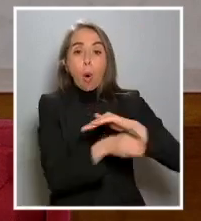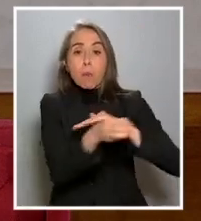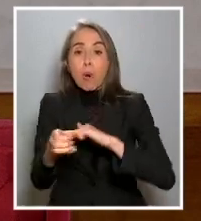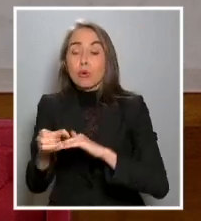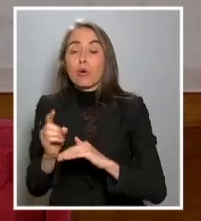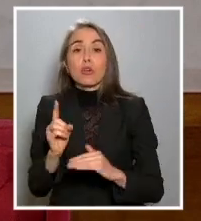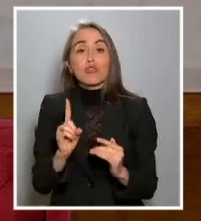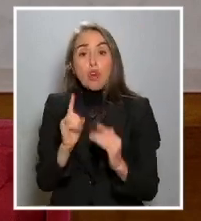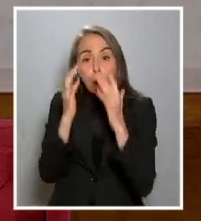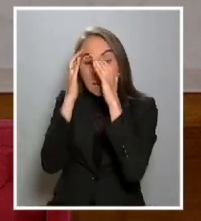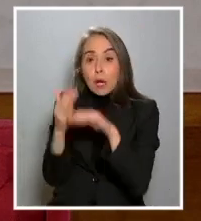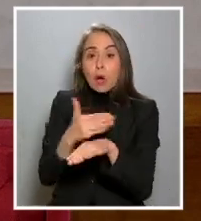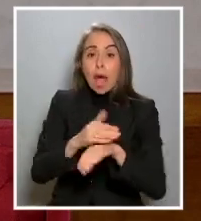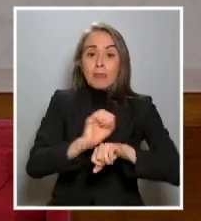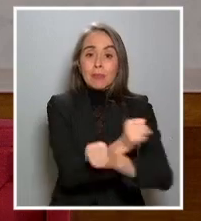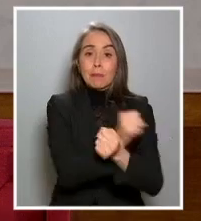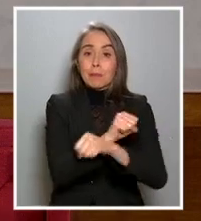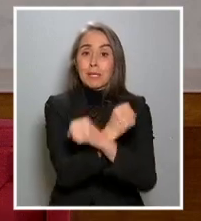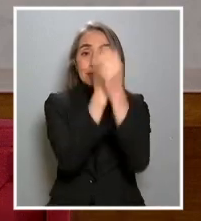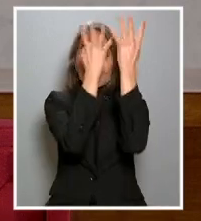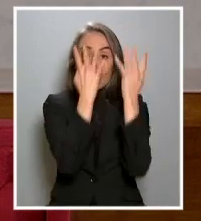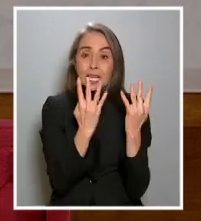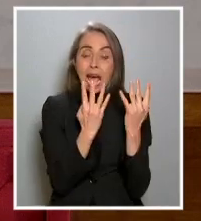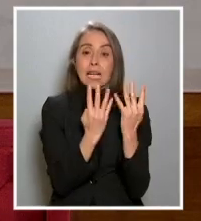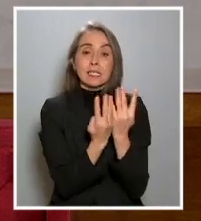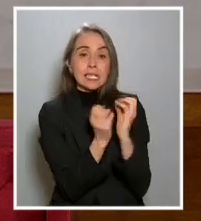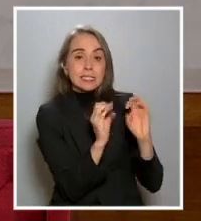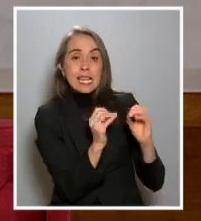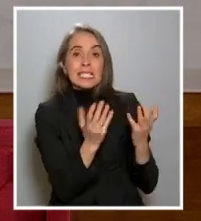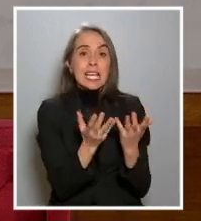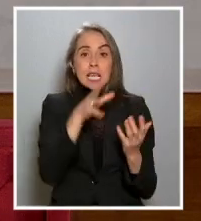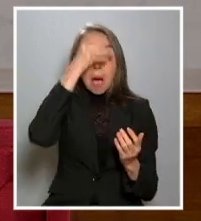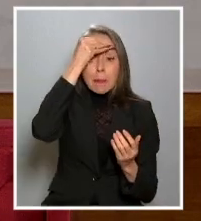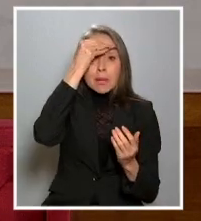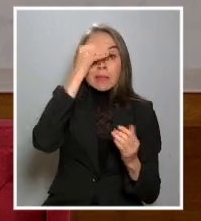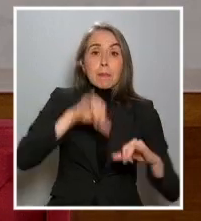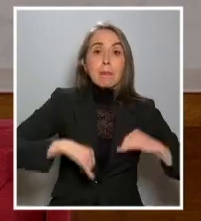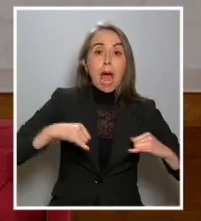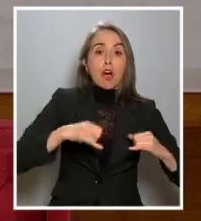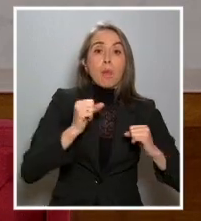reinserción al interior de las cárceles, especialmente los jóvenes,